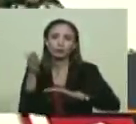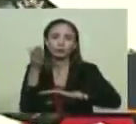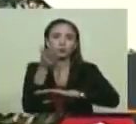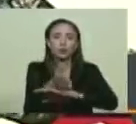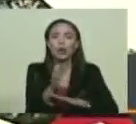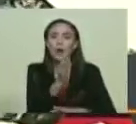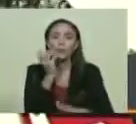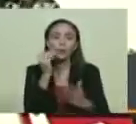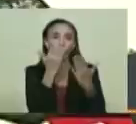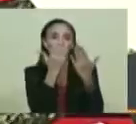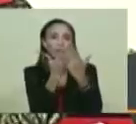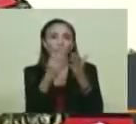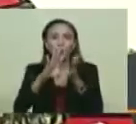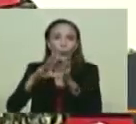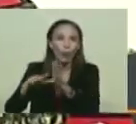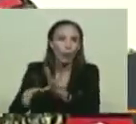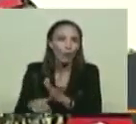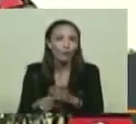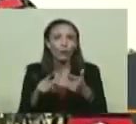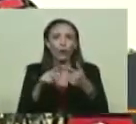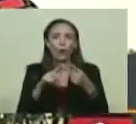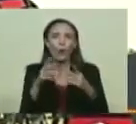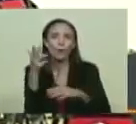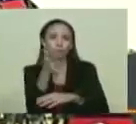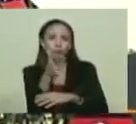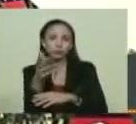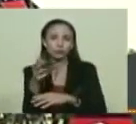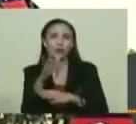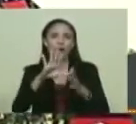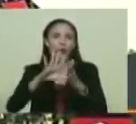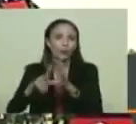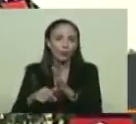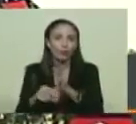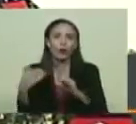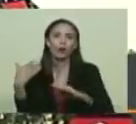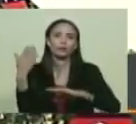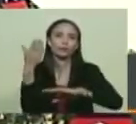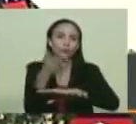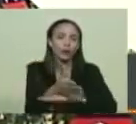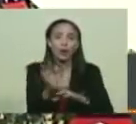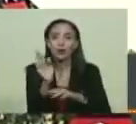a la delincuencia, a los criminales y a los enemigos de la patria. Así,